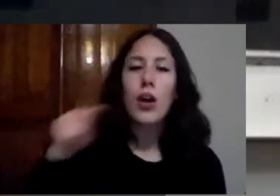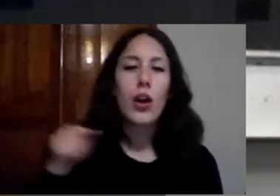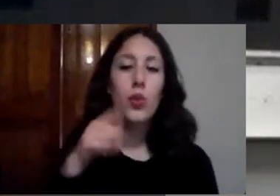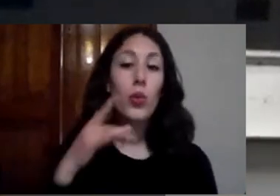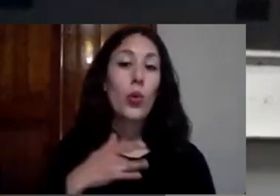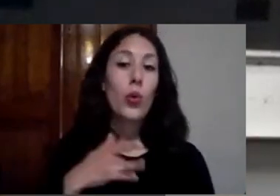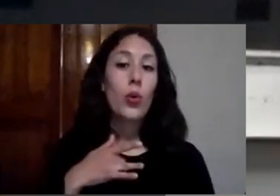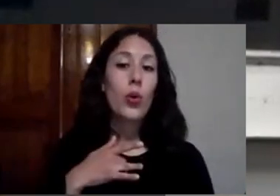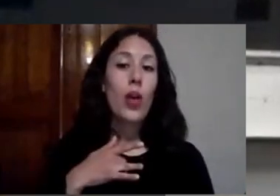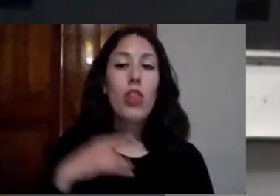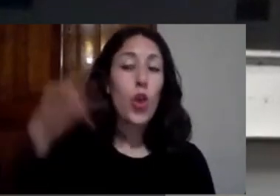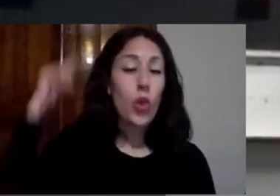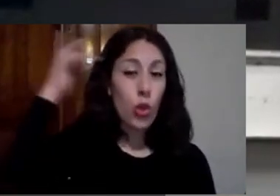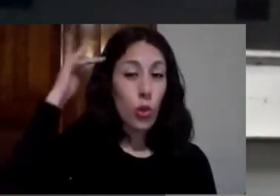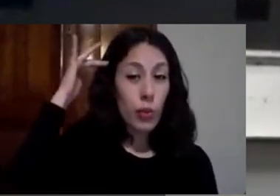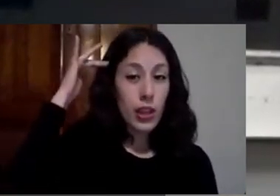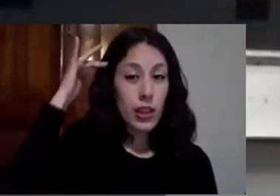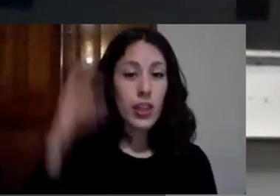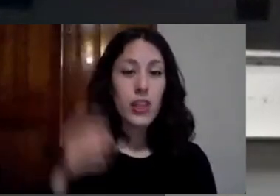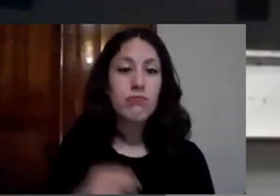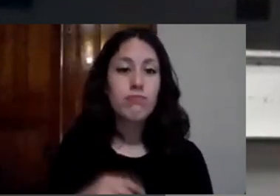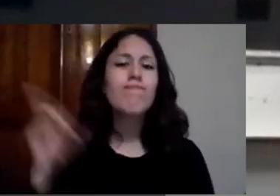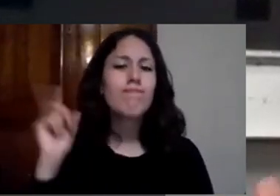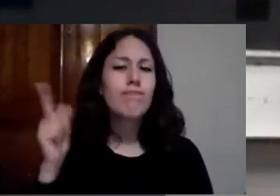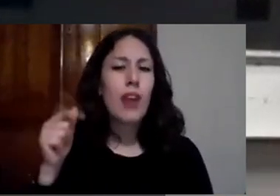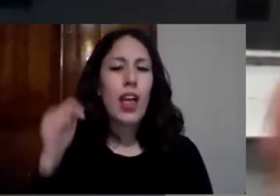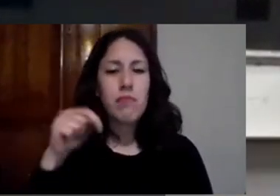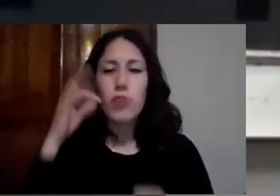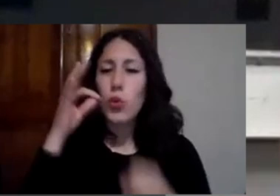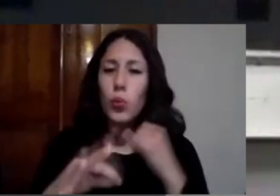podamos con esta última plática salir